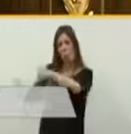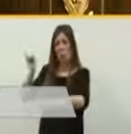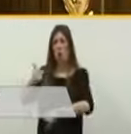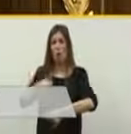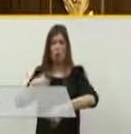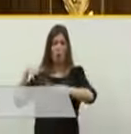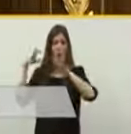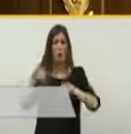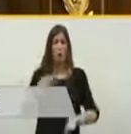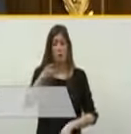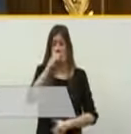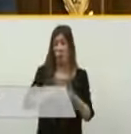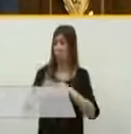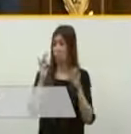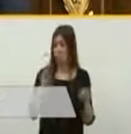yo.